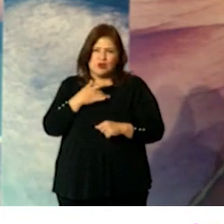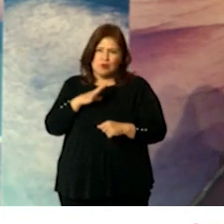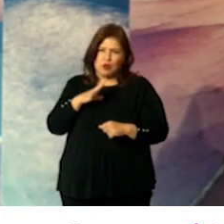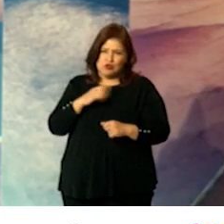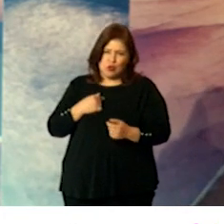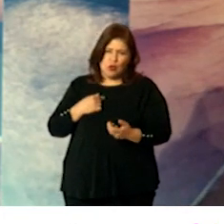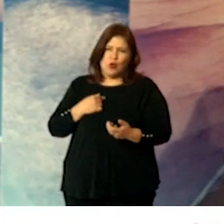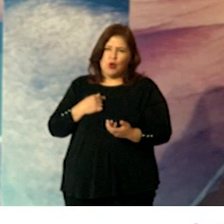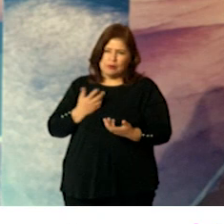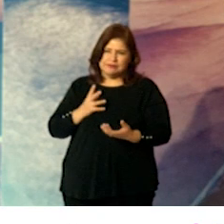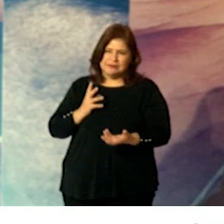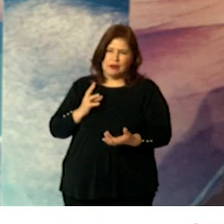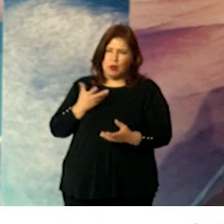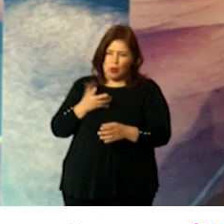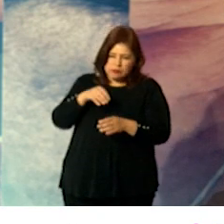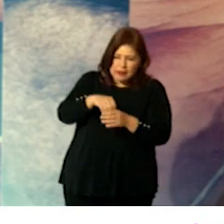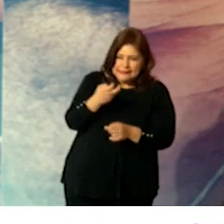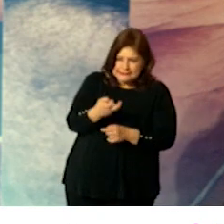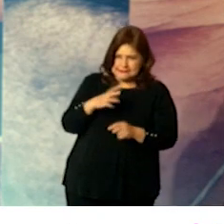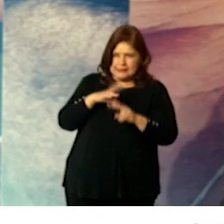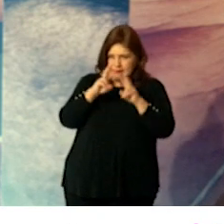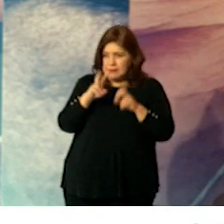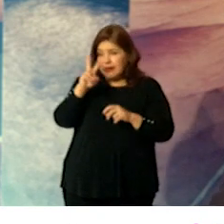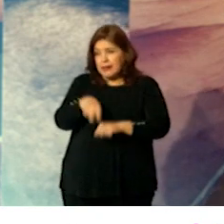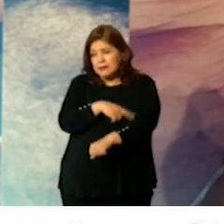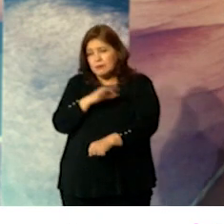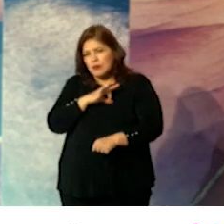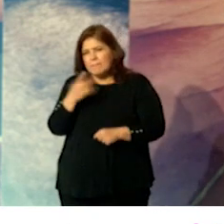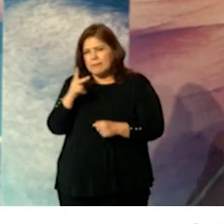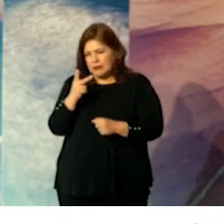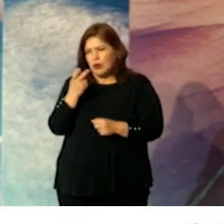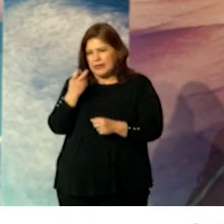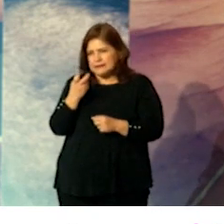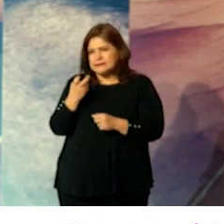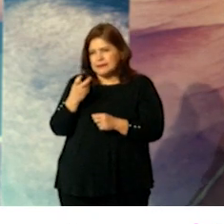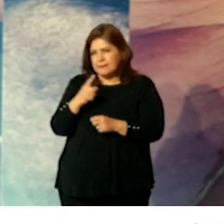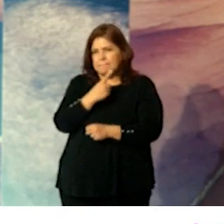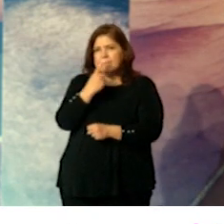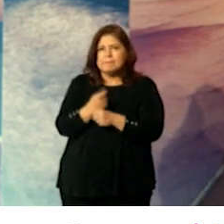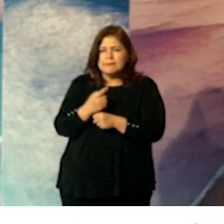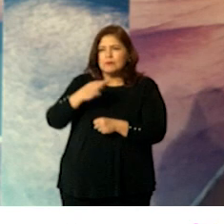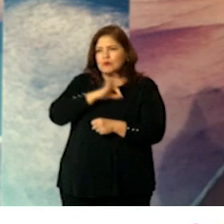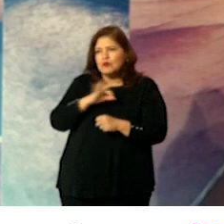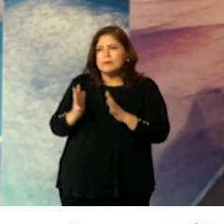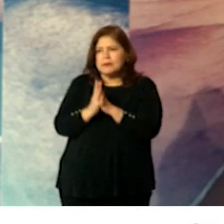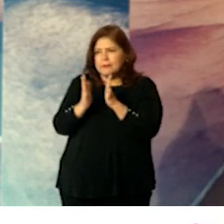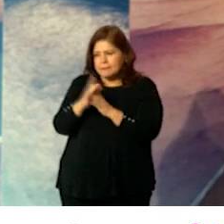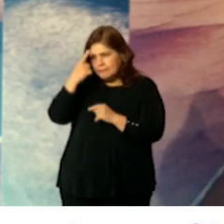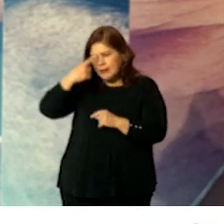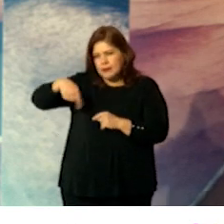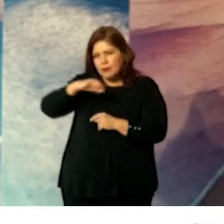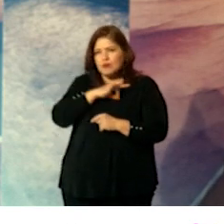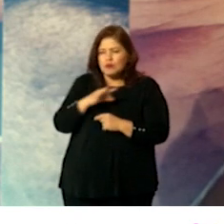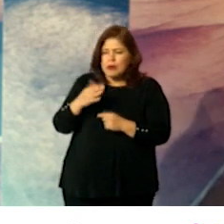una pregunta muy compleja y se pueden extender mucho, pero esta primera participación me interesa mucho para que volvamos esto también un poco personal